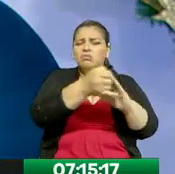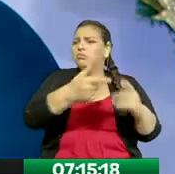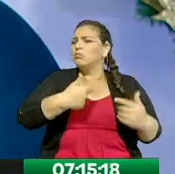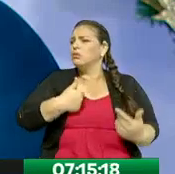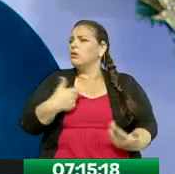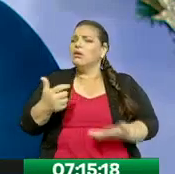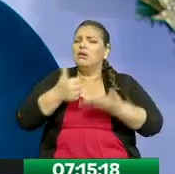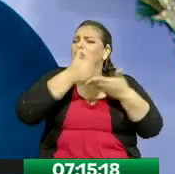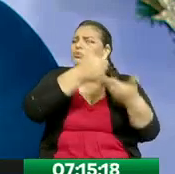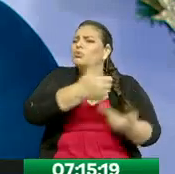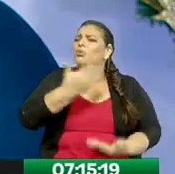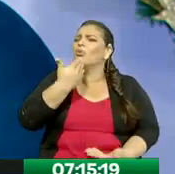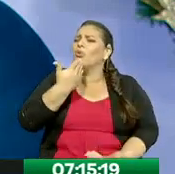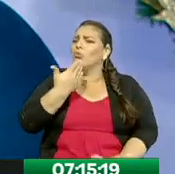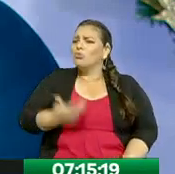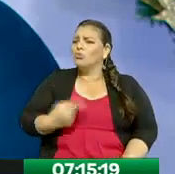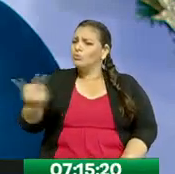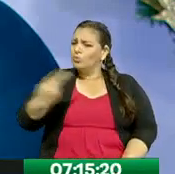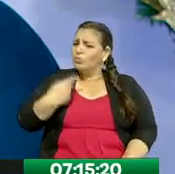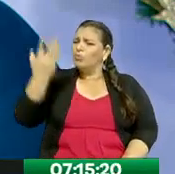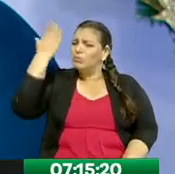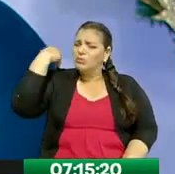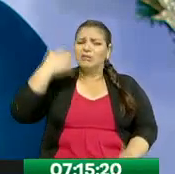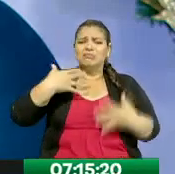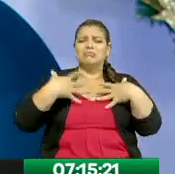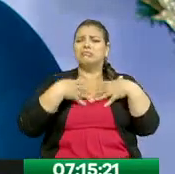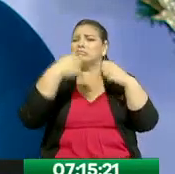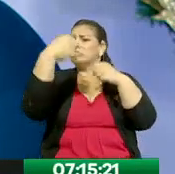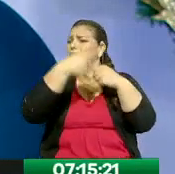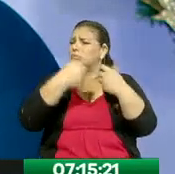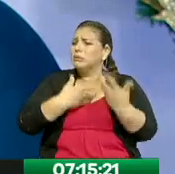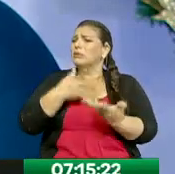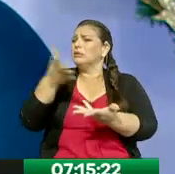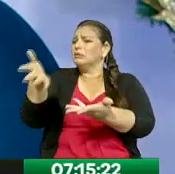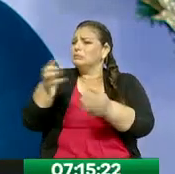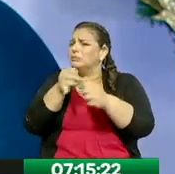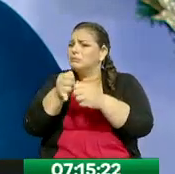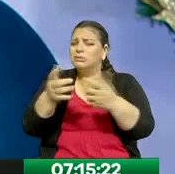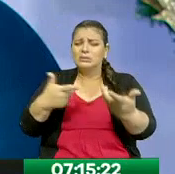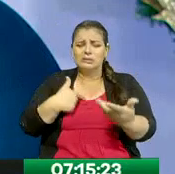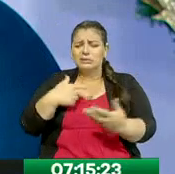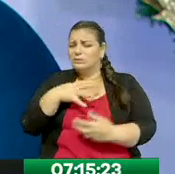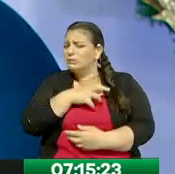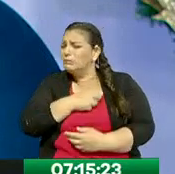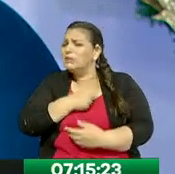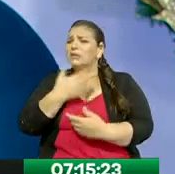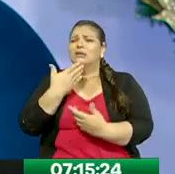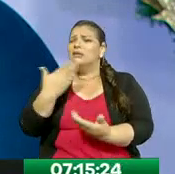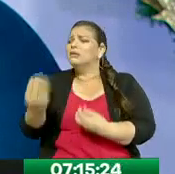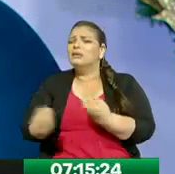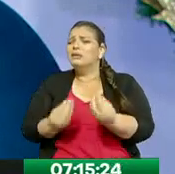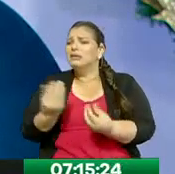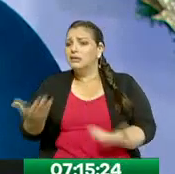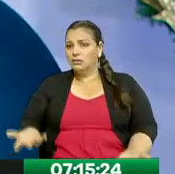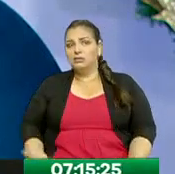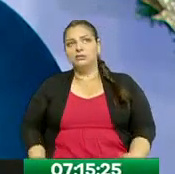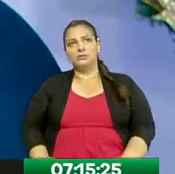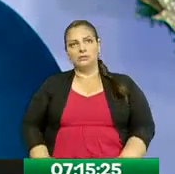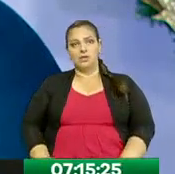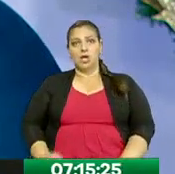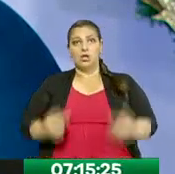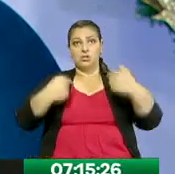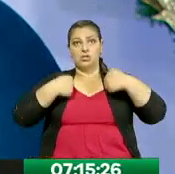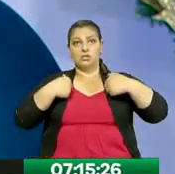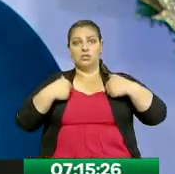la vida, ¿no? Nosotros vivíamos, yo por ejemplo he sufrido toda mi vida bulimia, depresión, ataques de ira, ataques